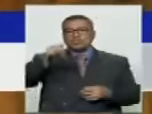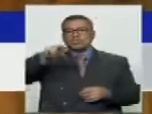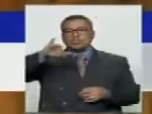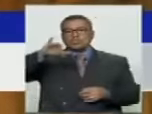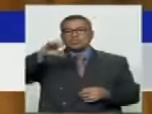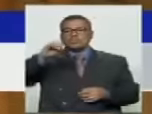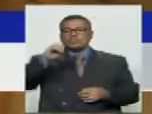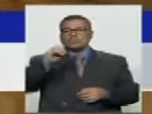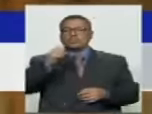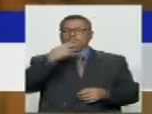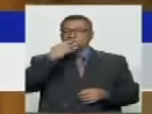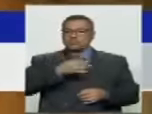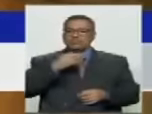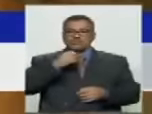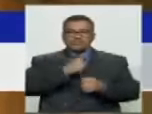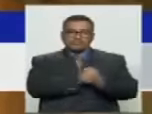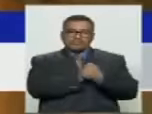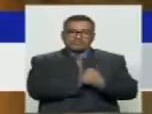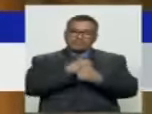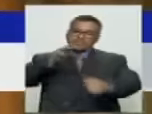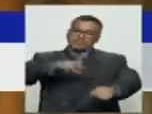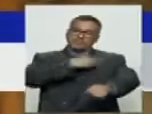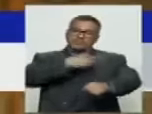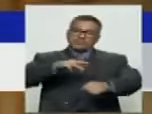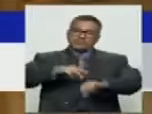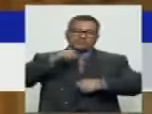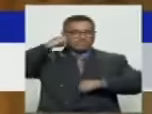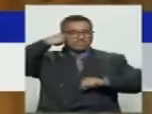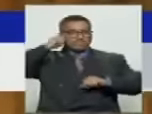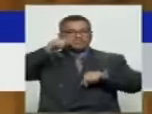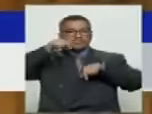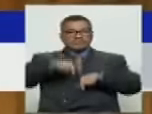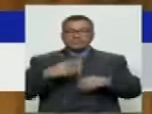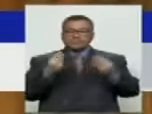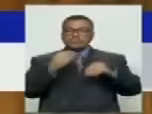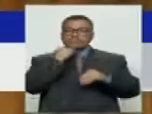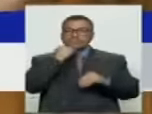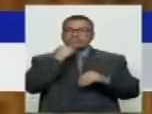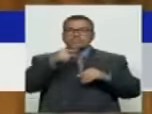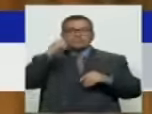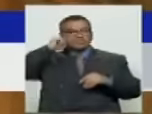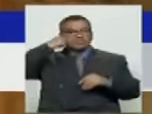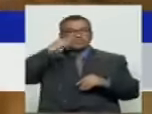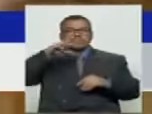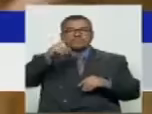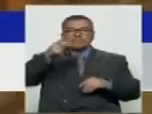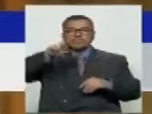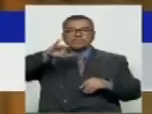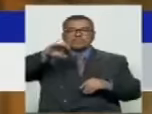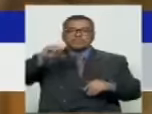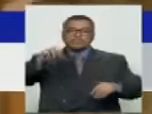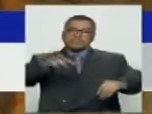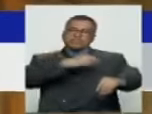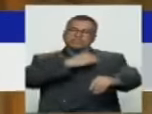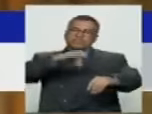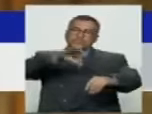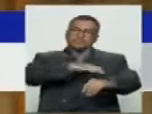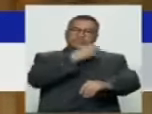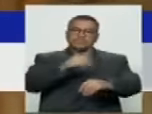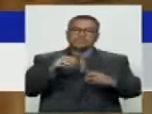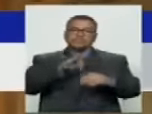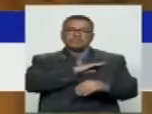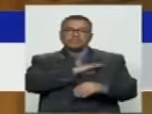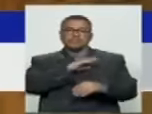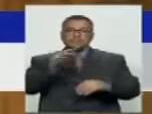hombre extraordinario, amante de la música. Quienes lo recordamos desde cerca, recordamos a Darío cantando sus boleros, sus rancheras, su